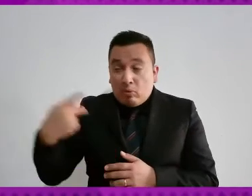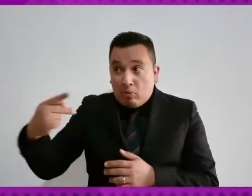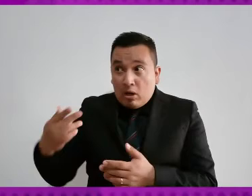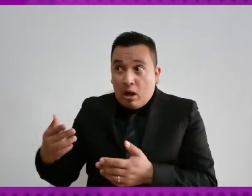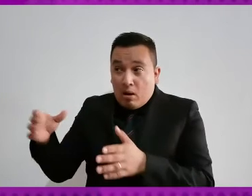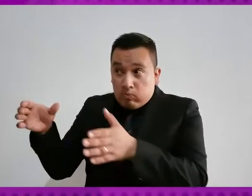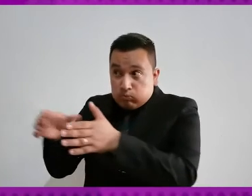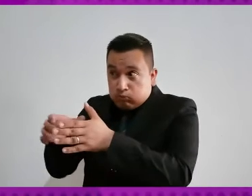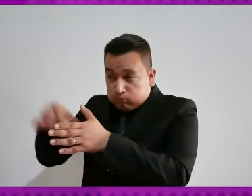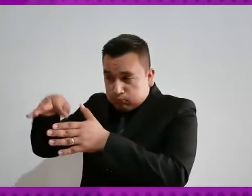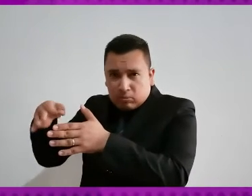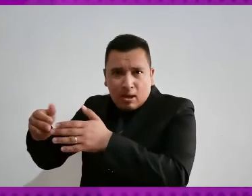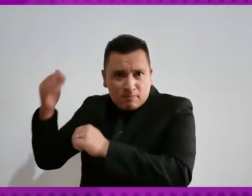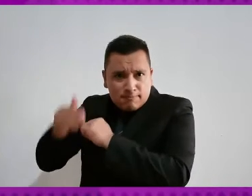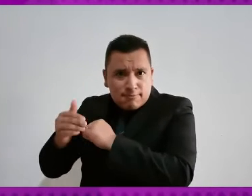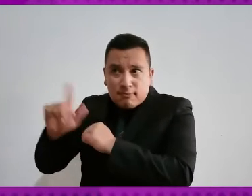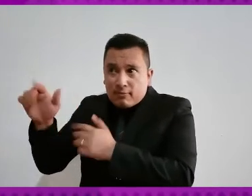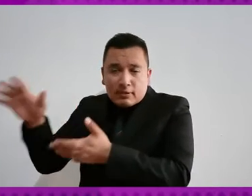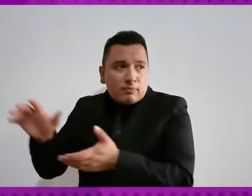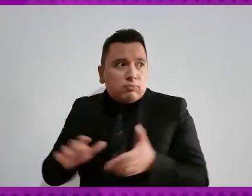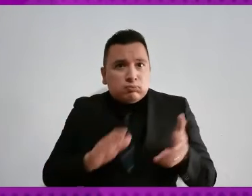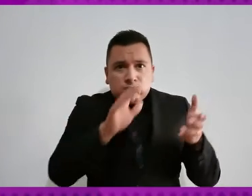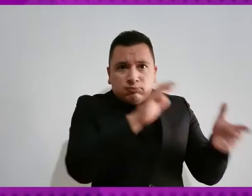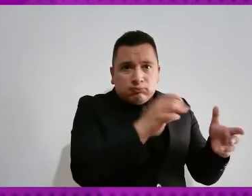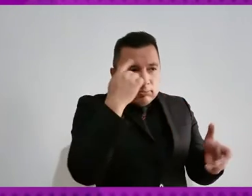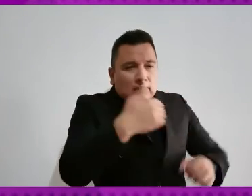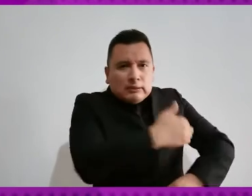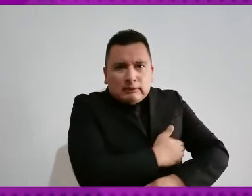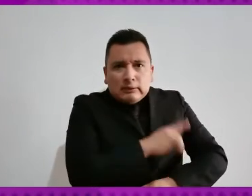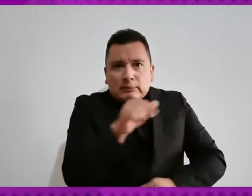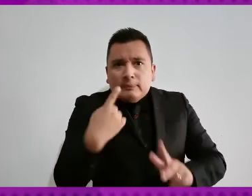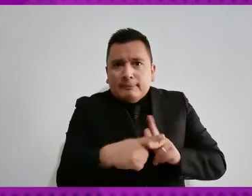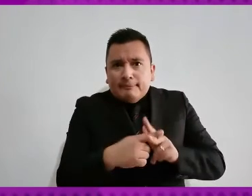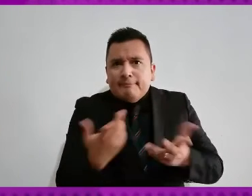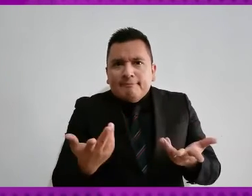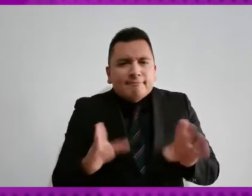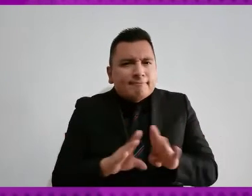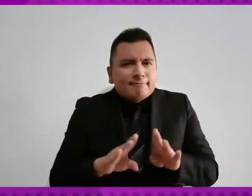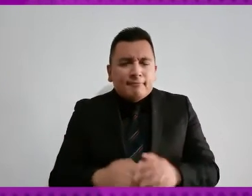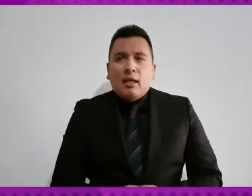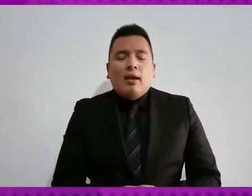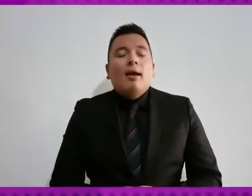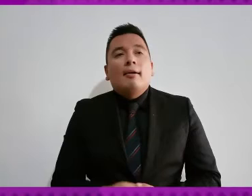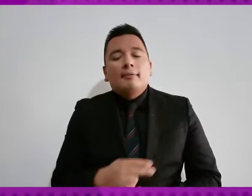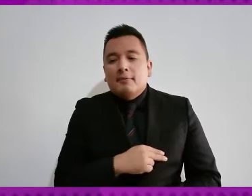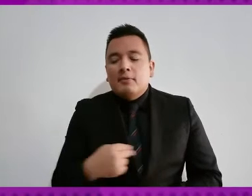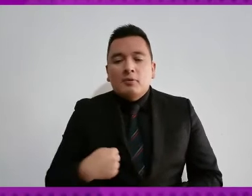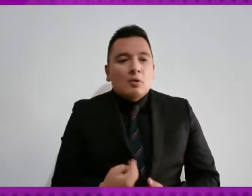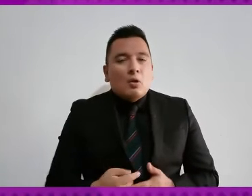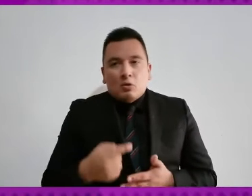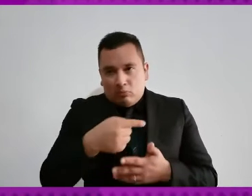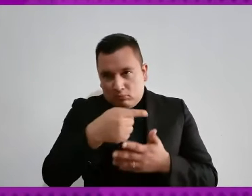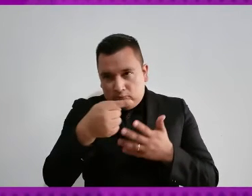casilla hasta la bodega respectiva para que se lleven a cabo los cómputos. Y esto lo hacemos a través de sistemas que permite a